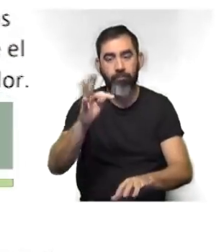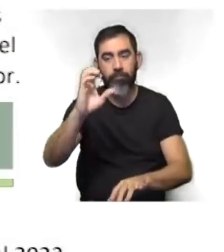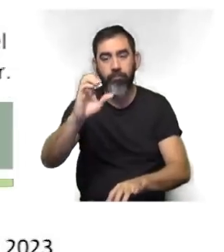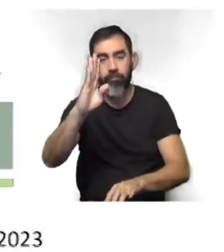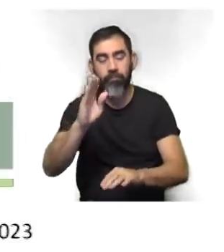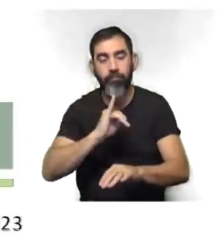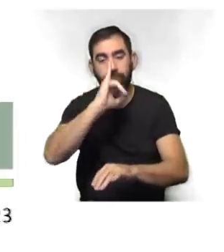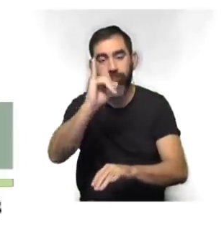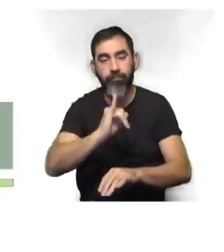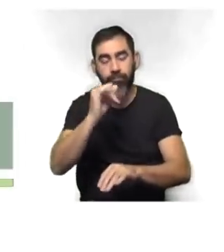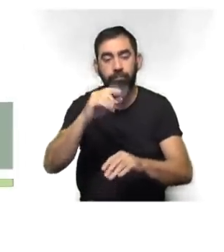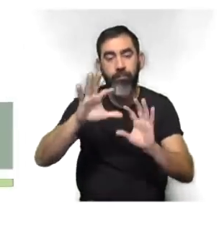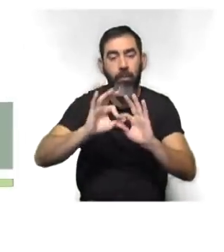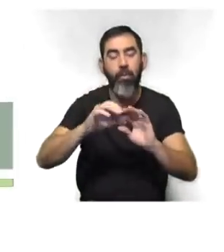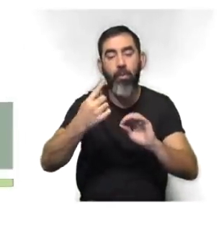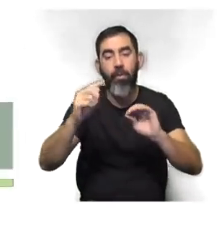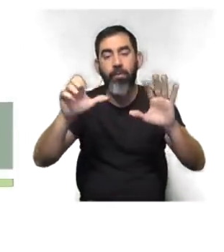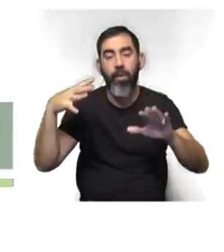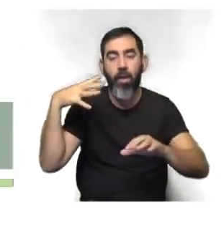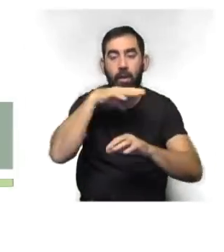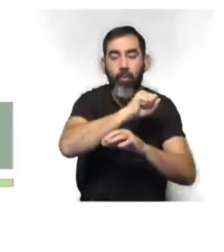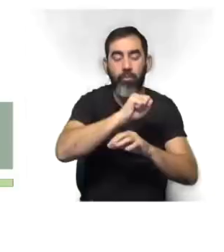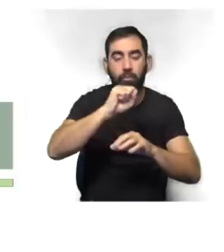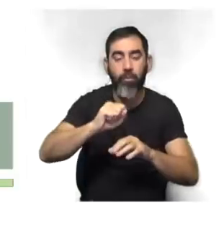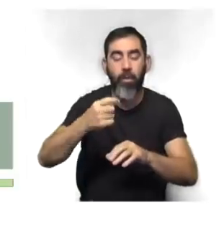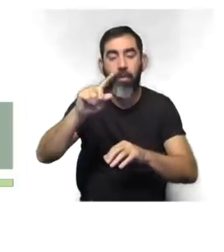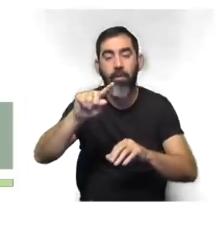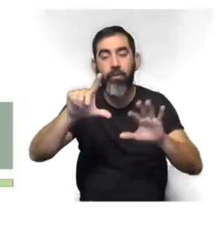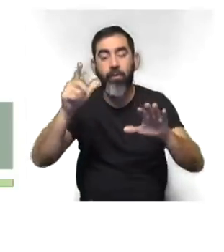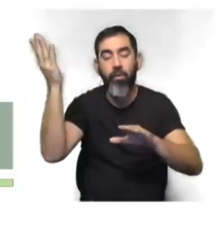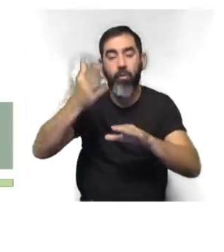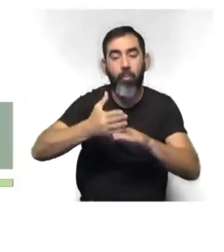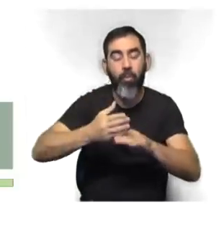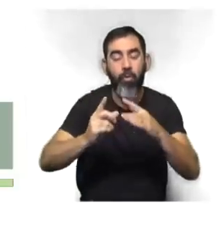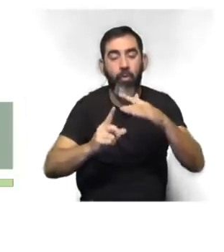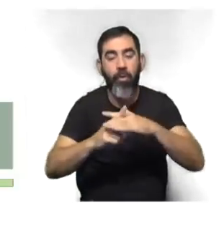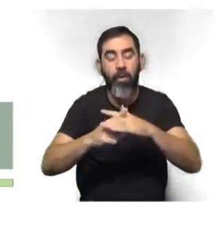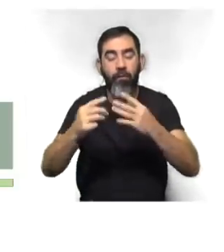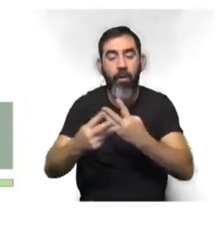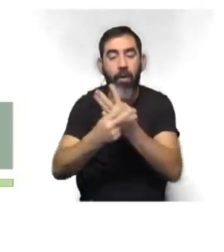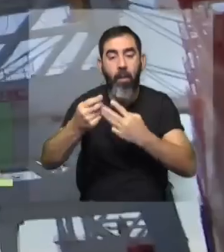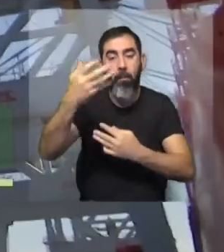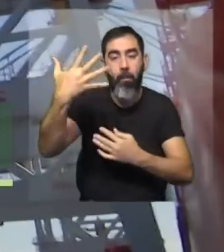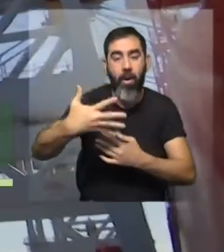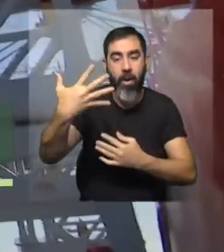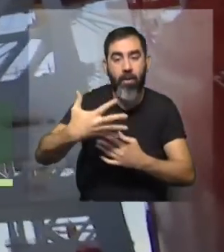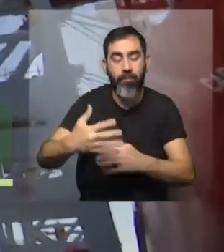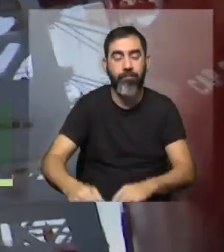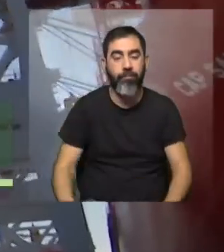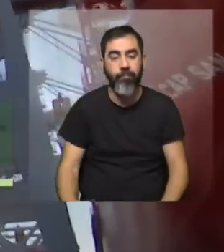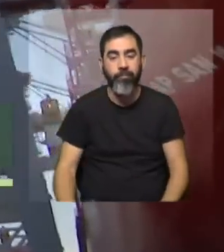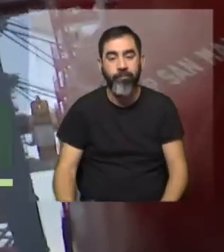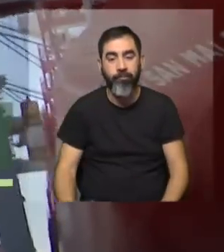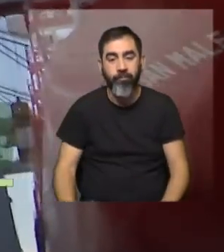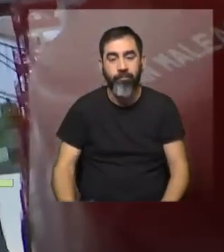que a partir de este miércoles 16 de agosto se producirá Un aumento del 17% de las tarifas generales de la actividad portuaria esta decisión